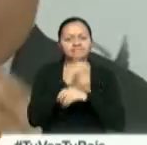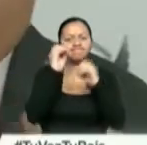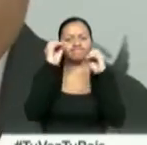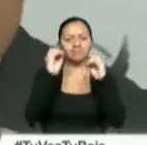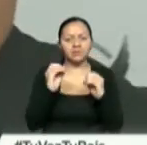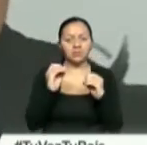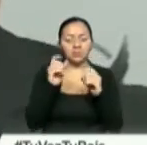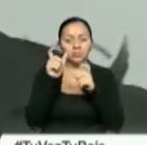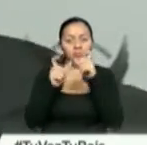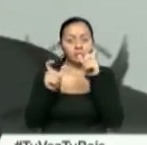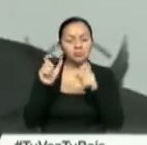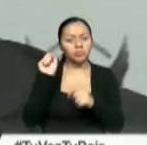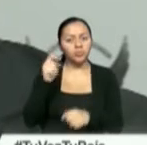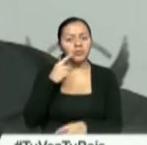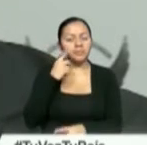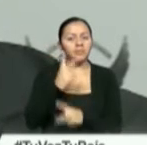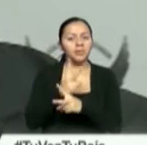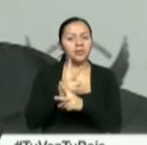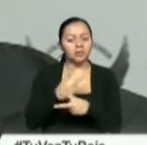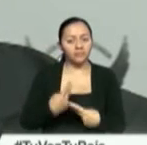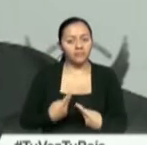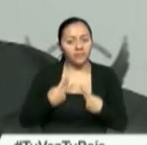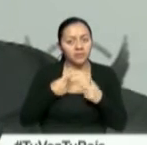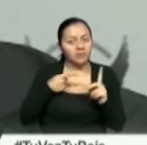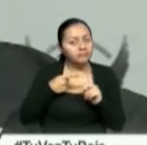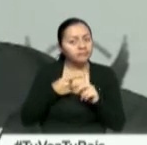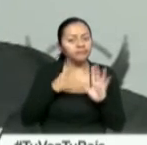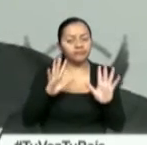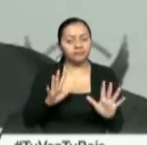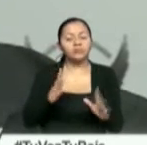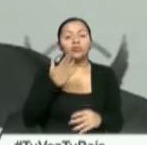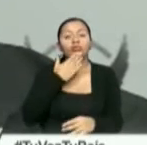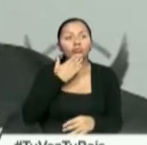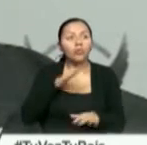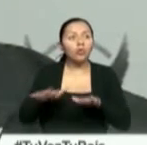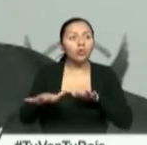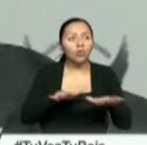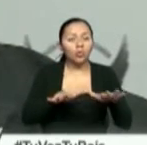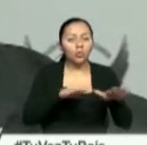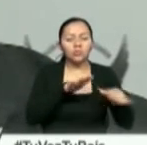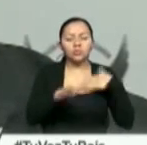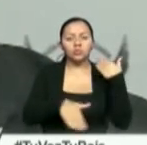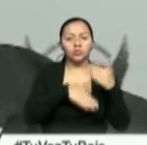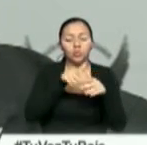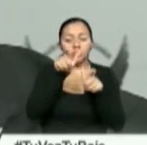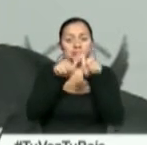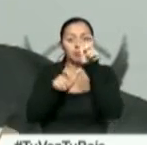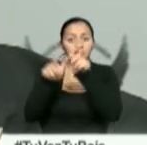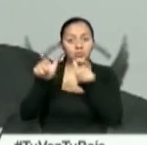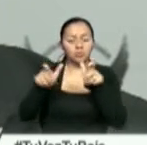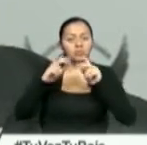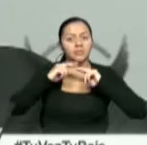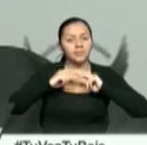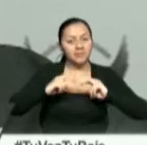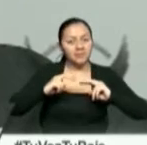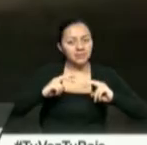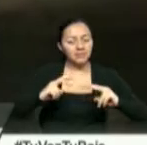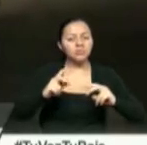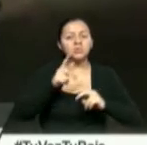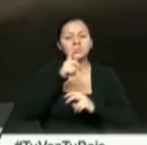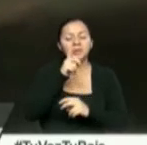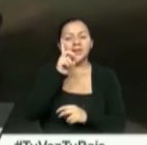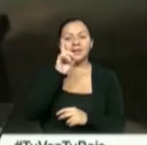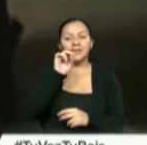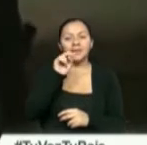vida digo que se le inquirió visitación de todo el personal investigaciones hace